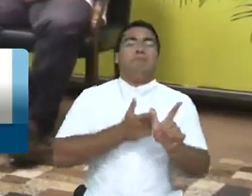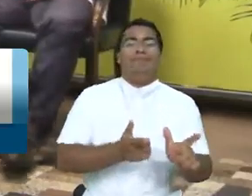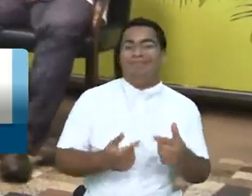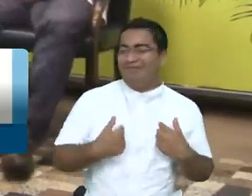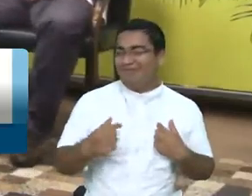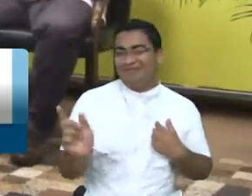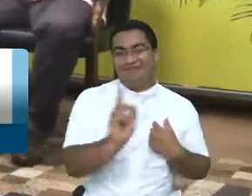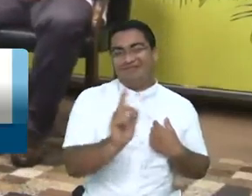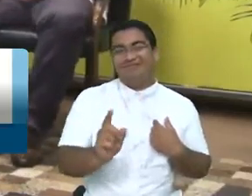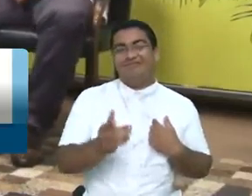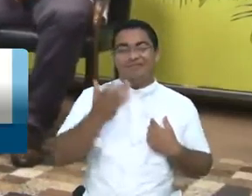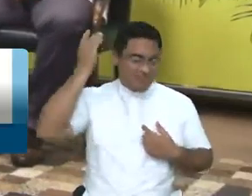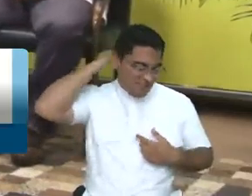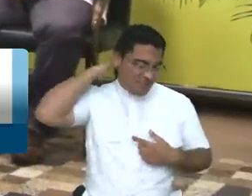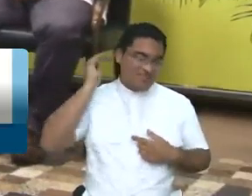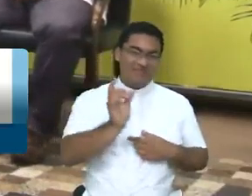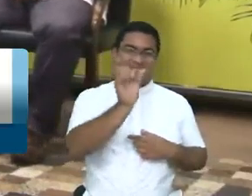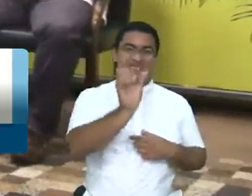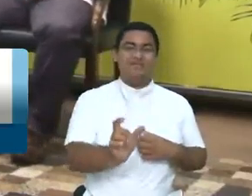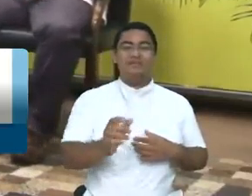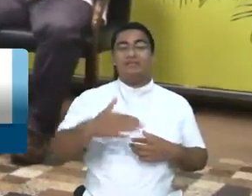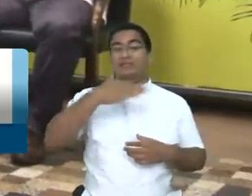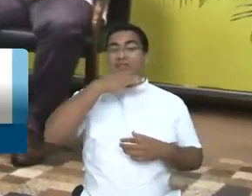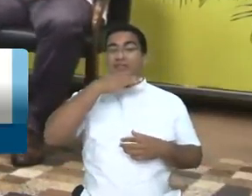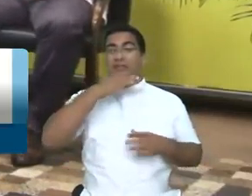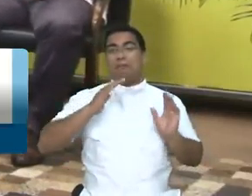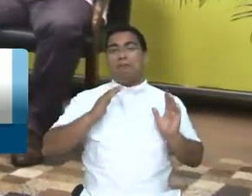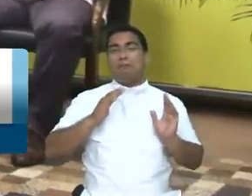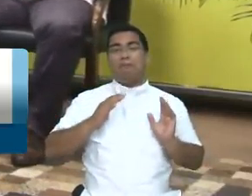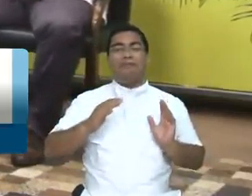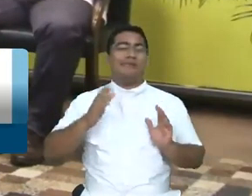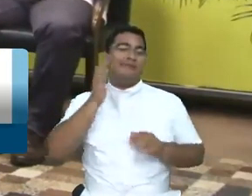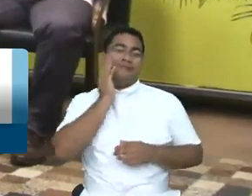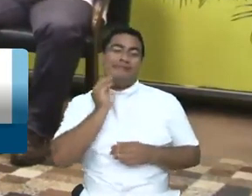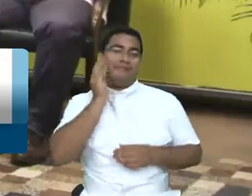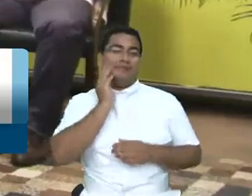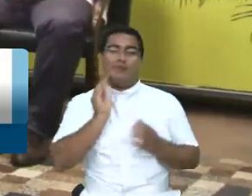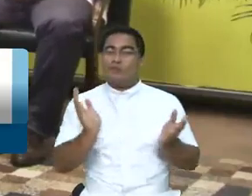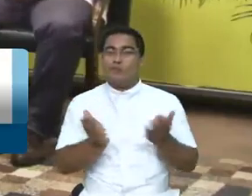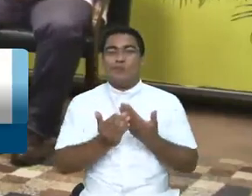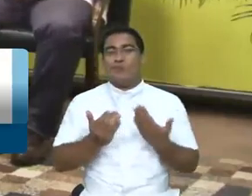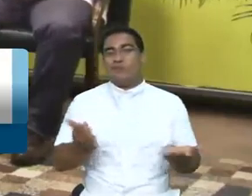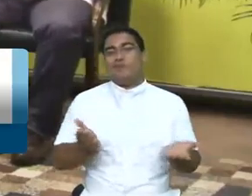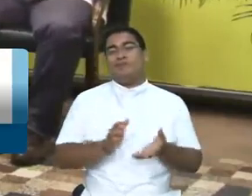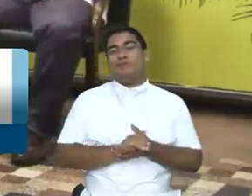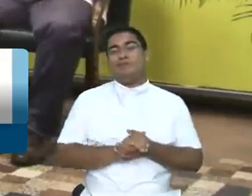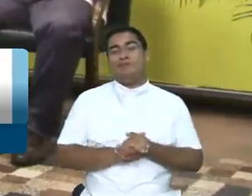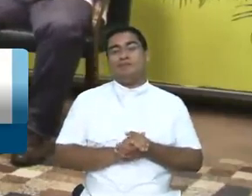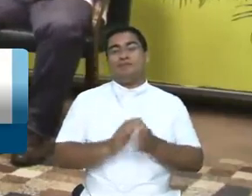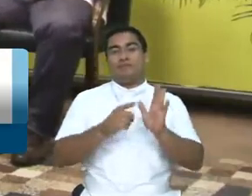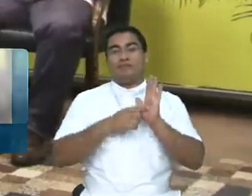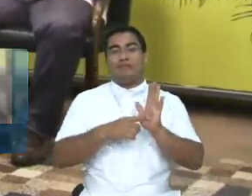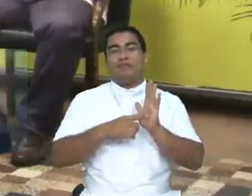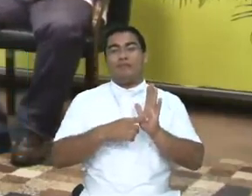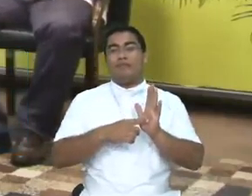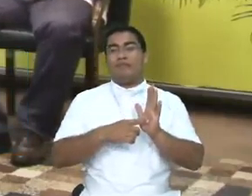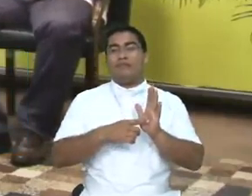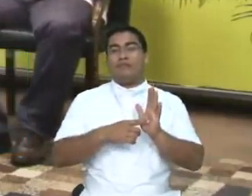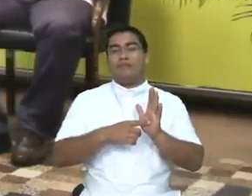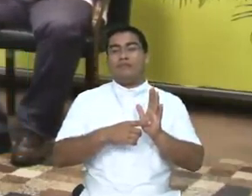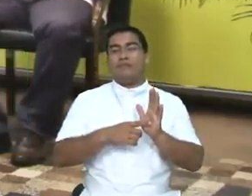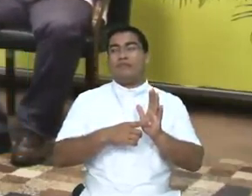pasa es que ellos hacen eso de manera intempestiva, no es algo gradual. Entonces, por ejemplo, si alguien consulta